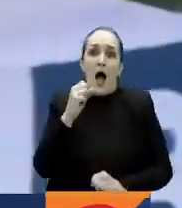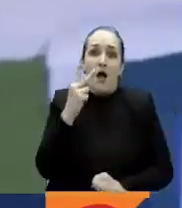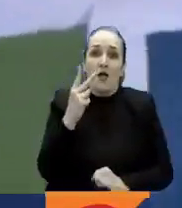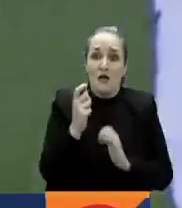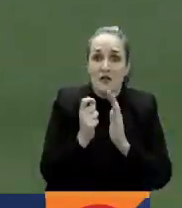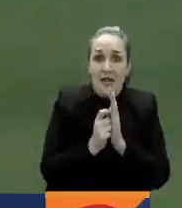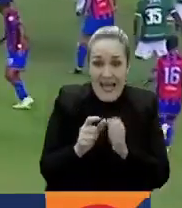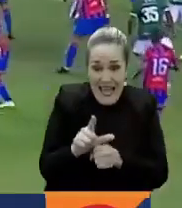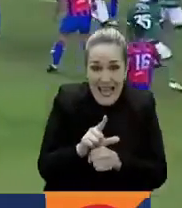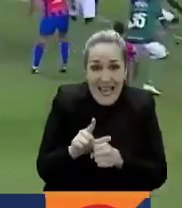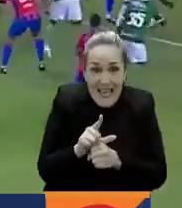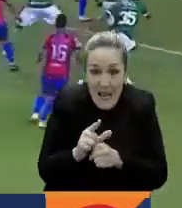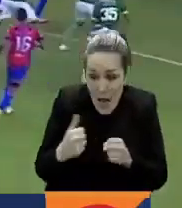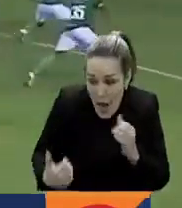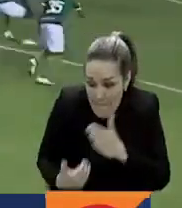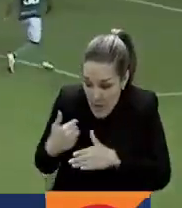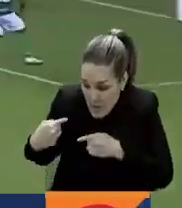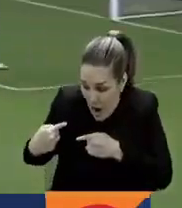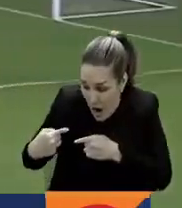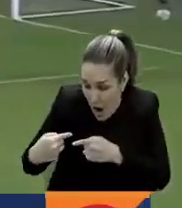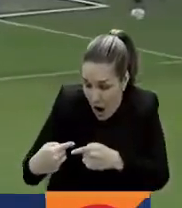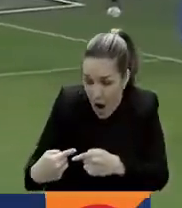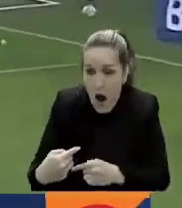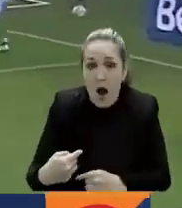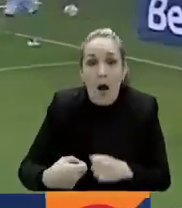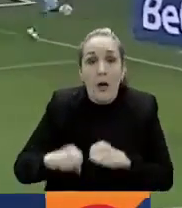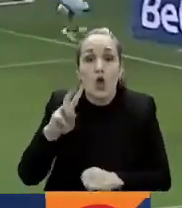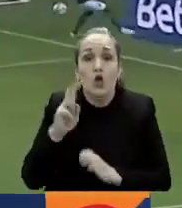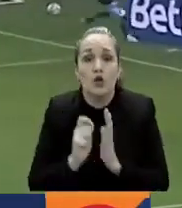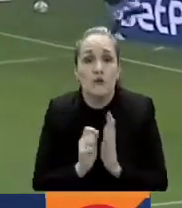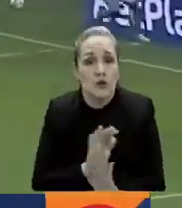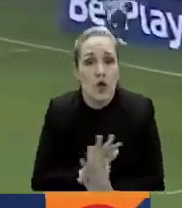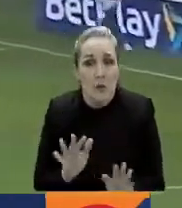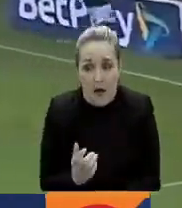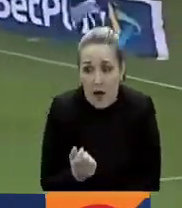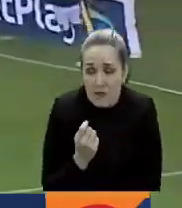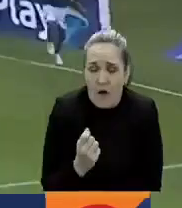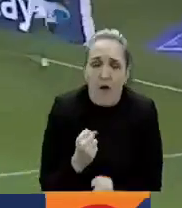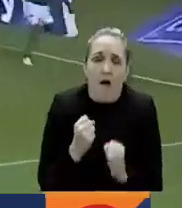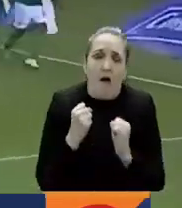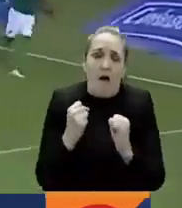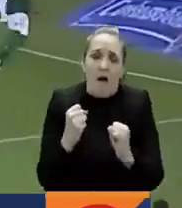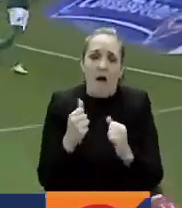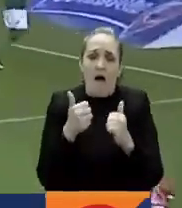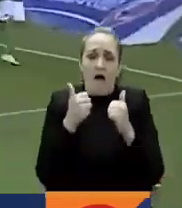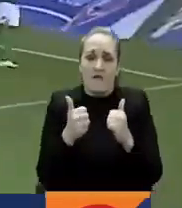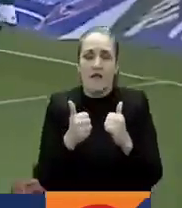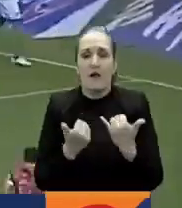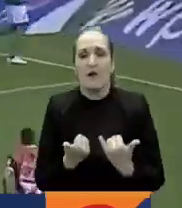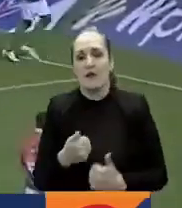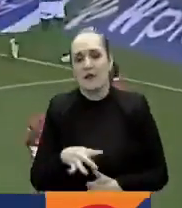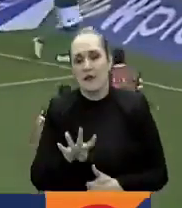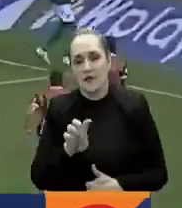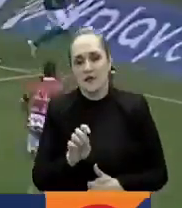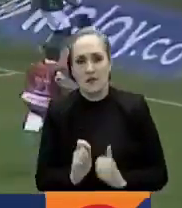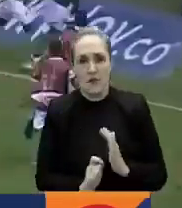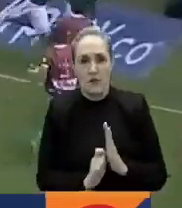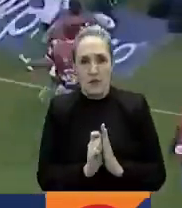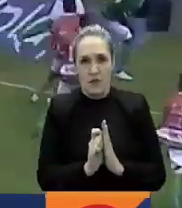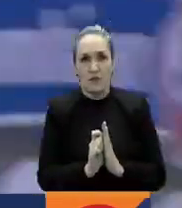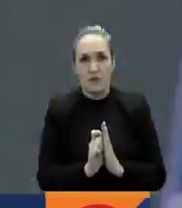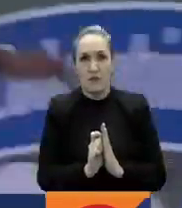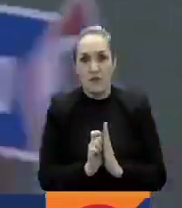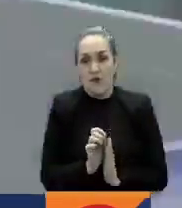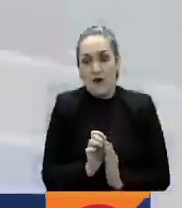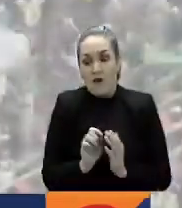va de la liga para el equipo de Jorge Luis Pinto. Daniel Mantilla y Jefferson Díaz pusieron a los verdiblancos en la posición 19 y con un punto de ventaja